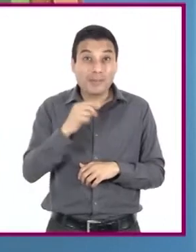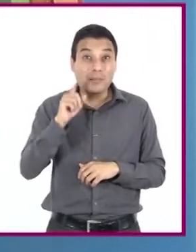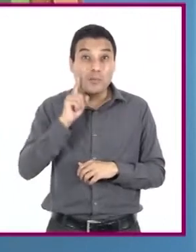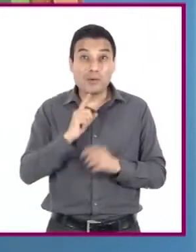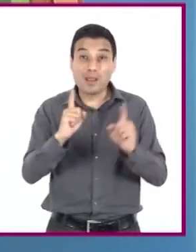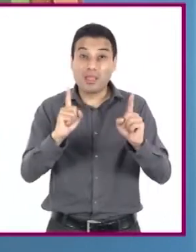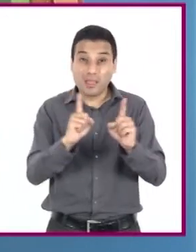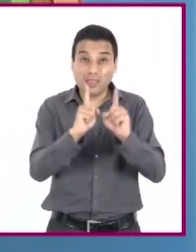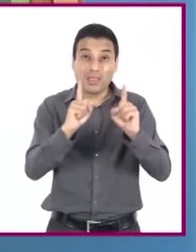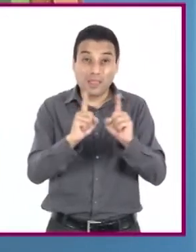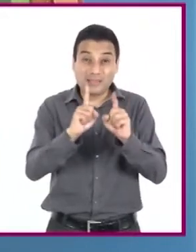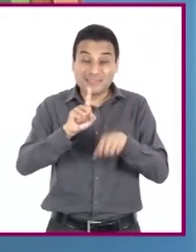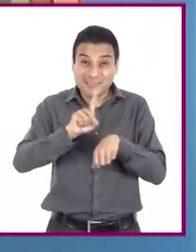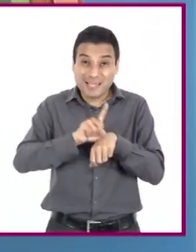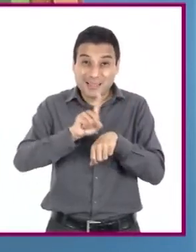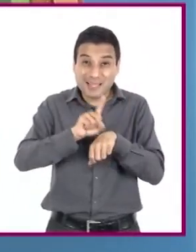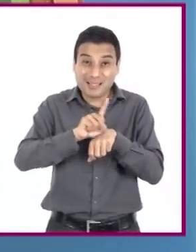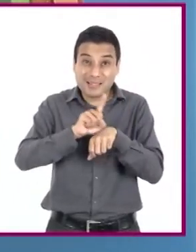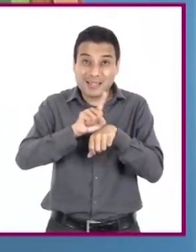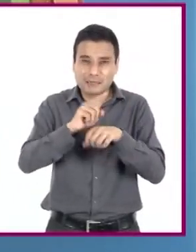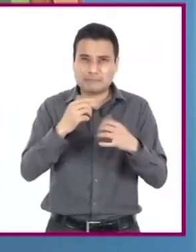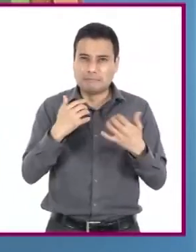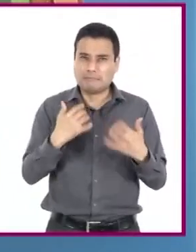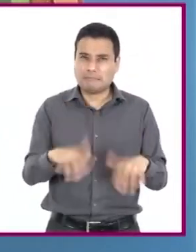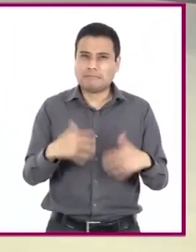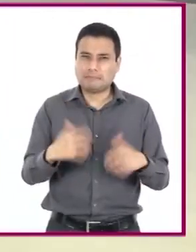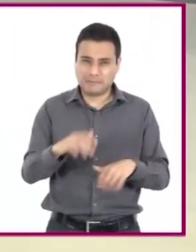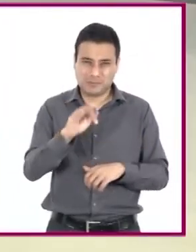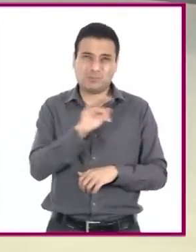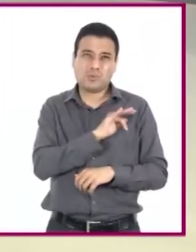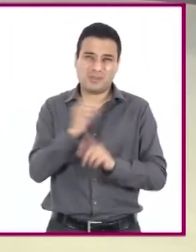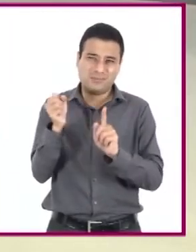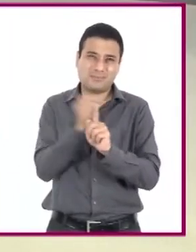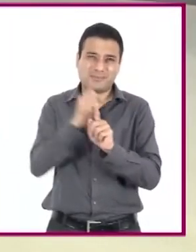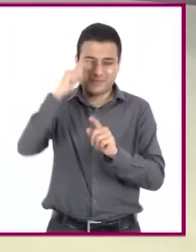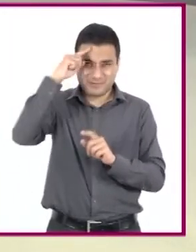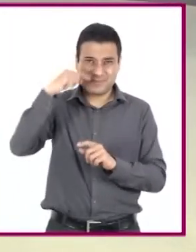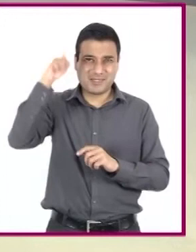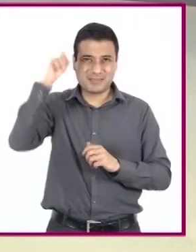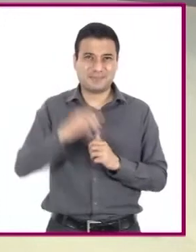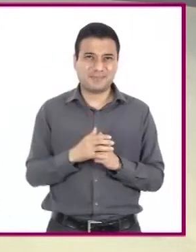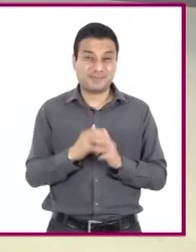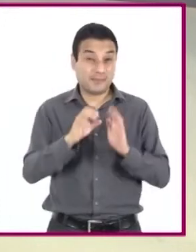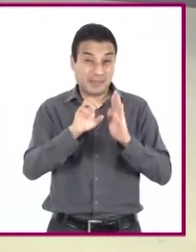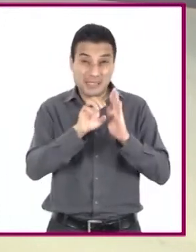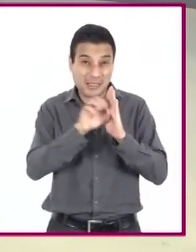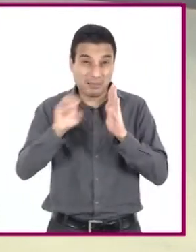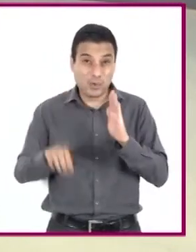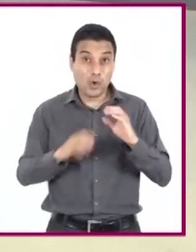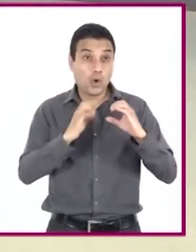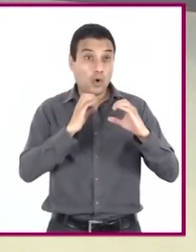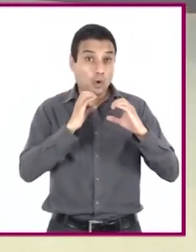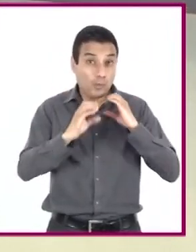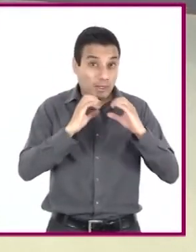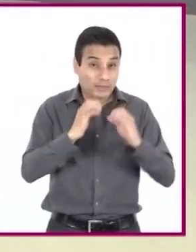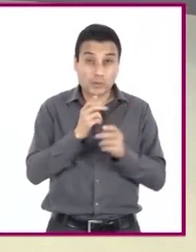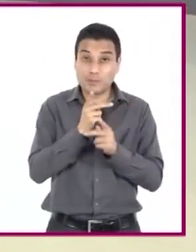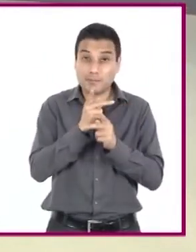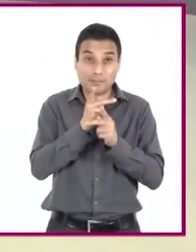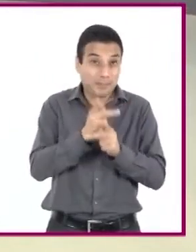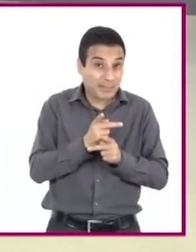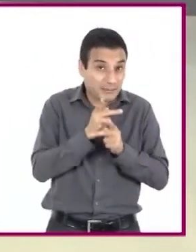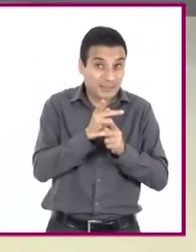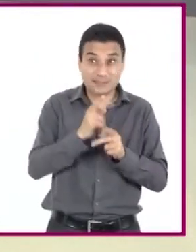todas y todos los integrantes de la familia. Cuando falta comunicación, paciencia, tolerancia